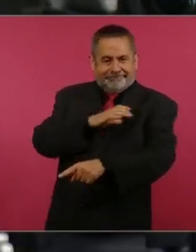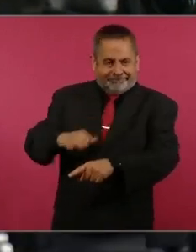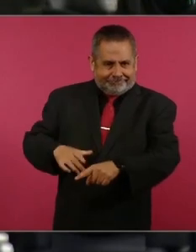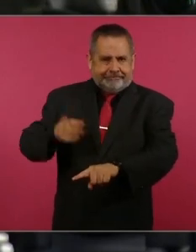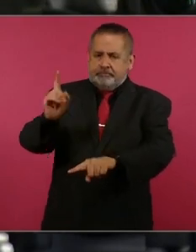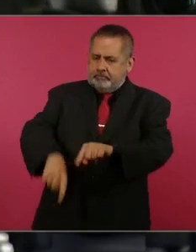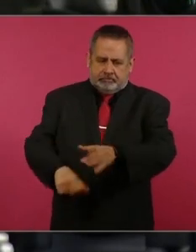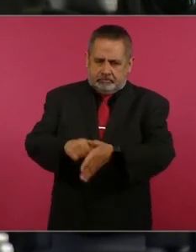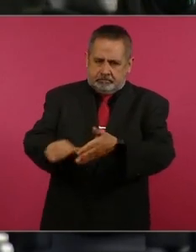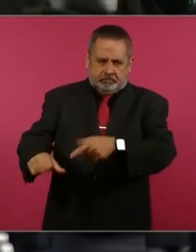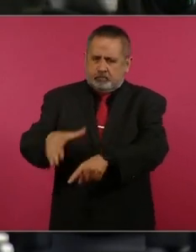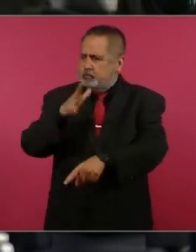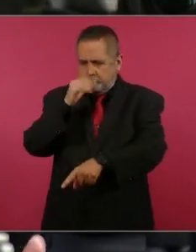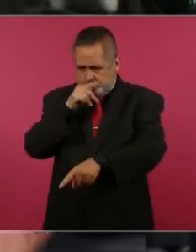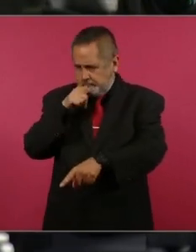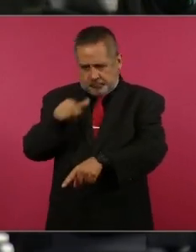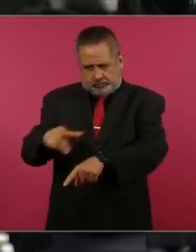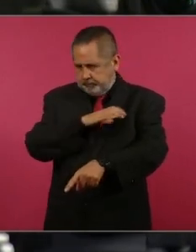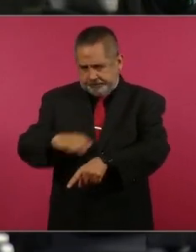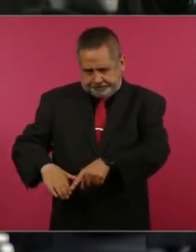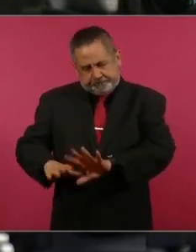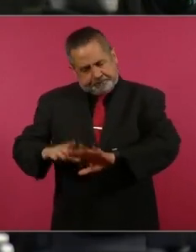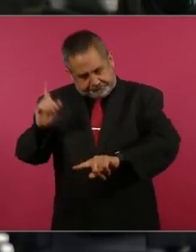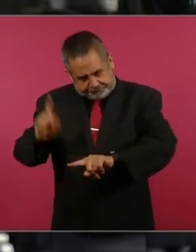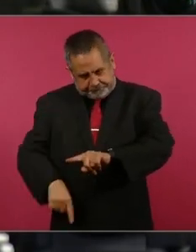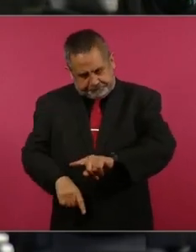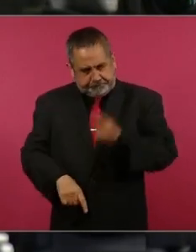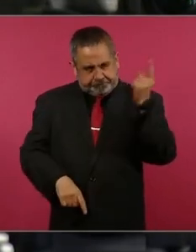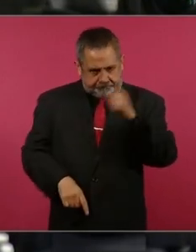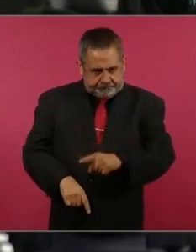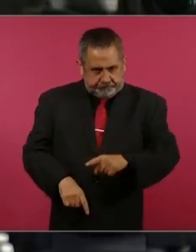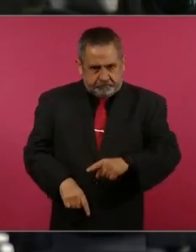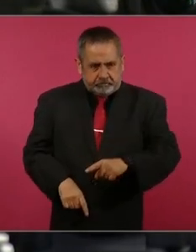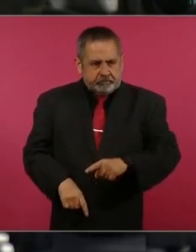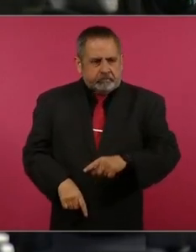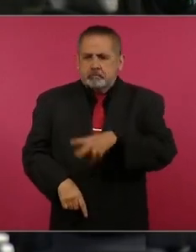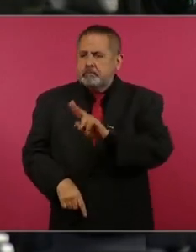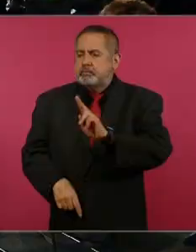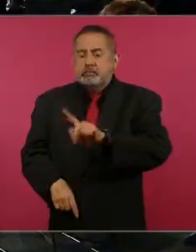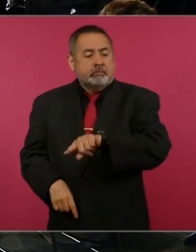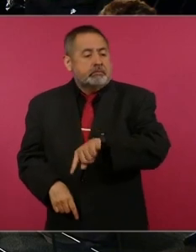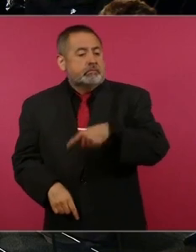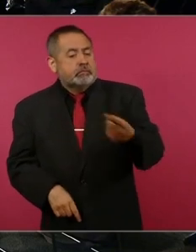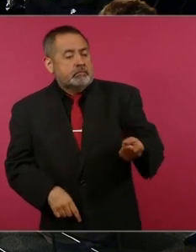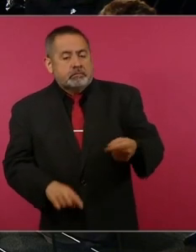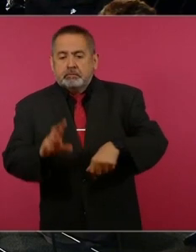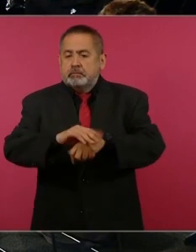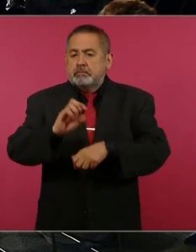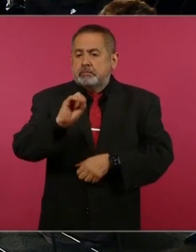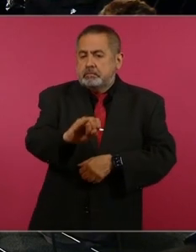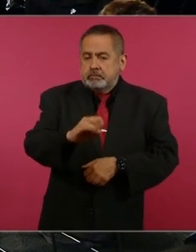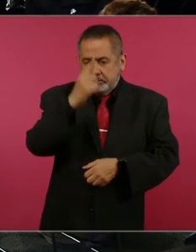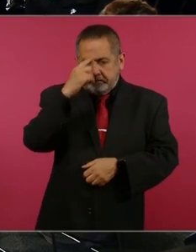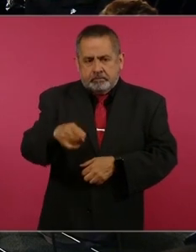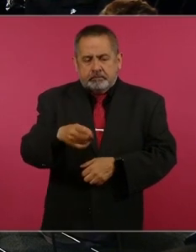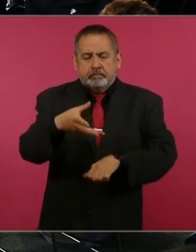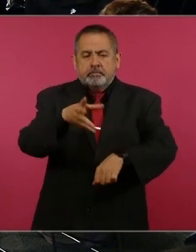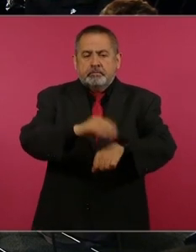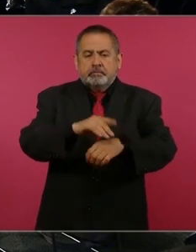de Cabeza de Vaca, pero ya dieron luz verde para la candidatura al Senado